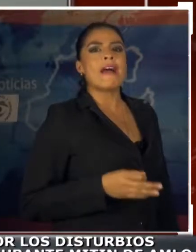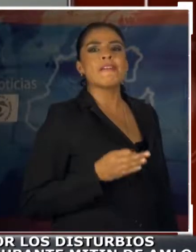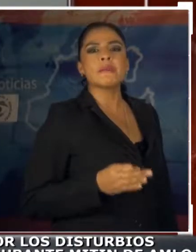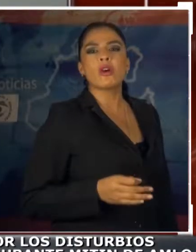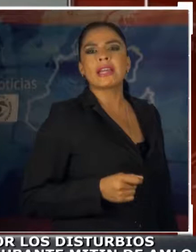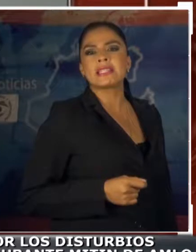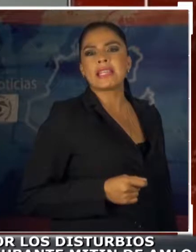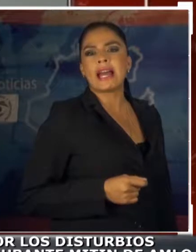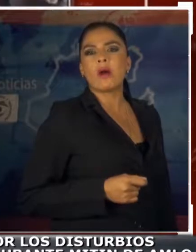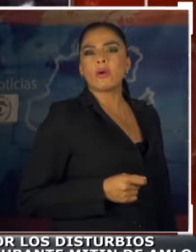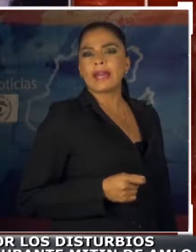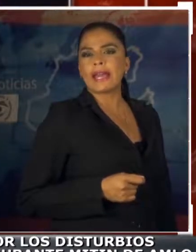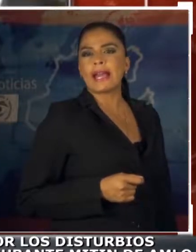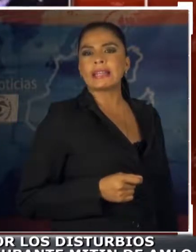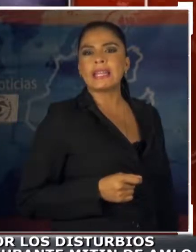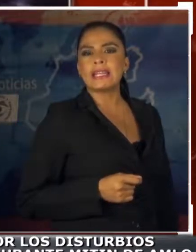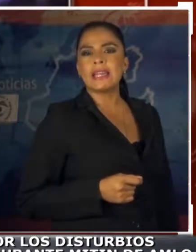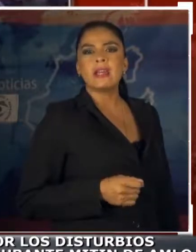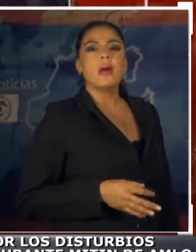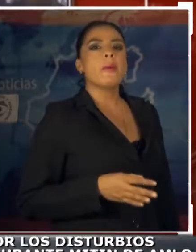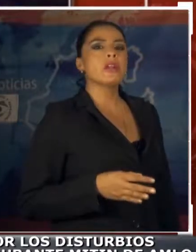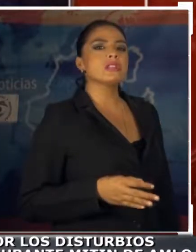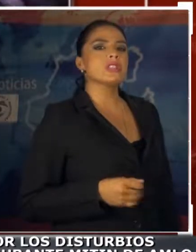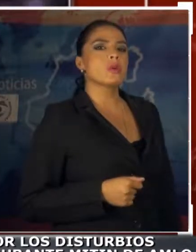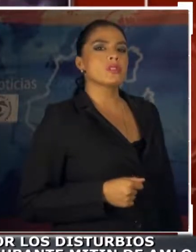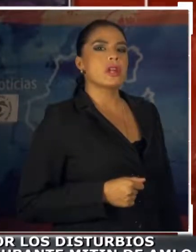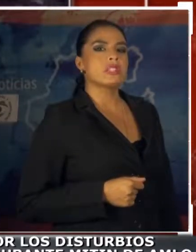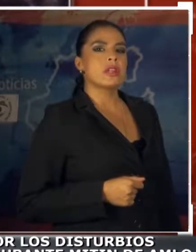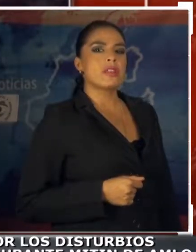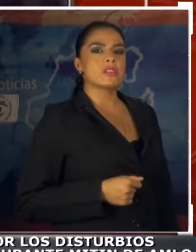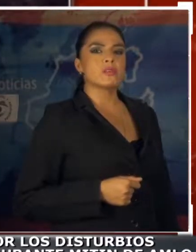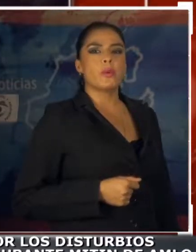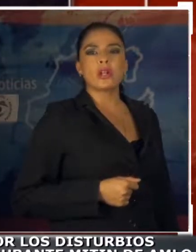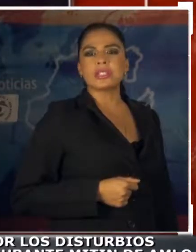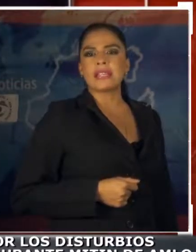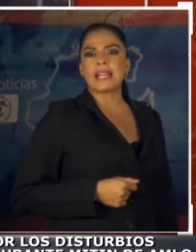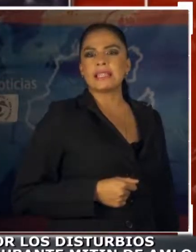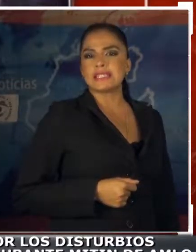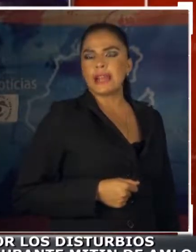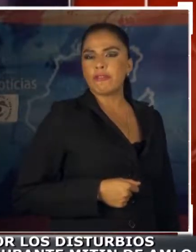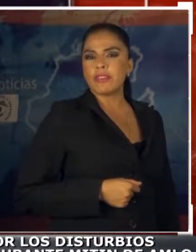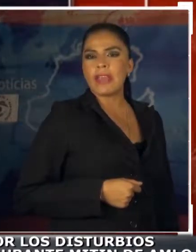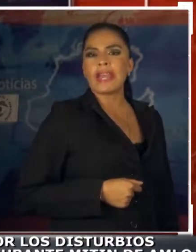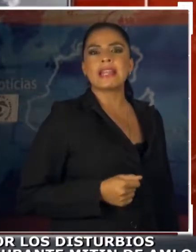Centeno, afirmó que iniciará una queja ante el INE por los disturbios ocasionados por los